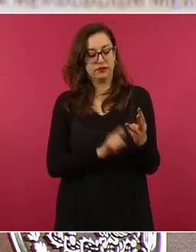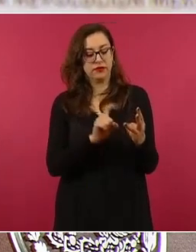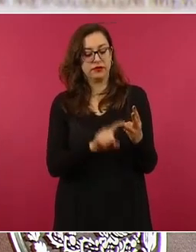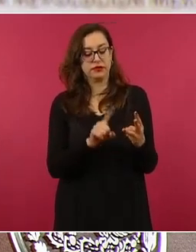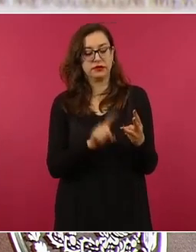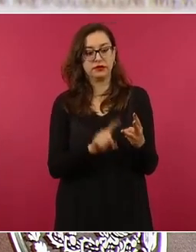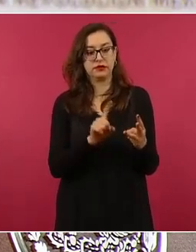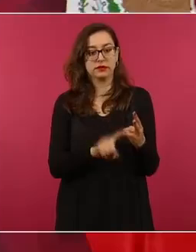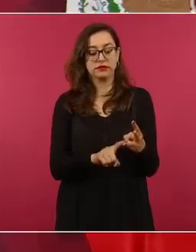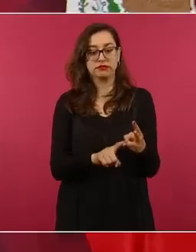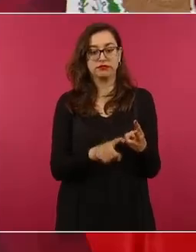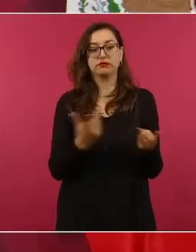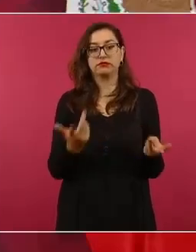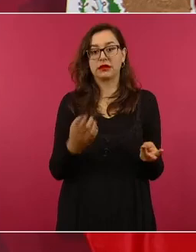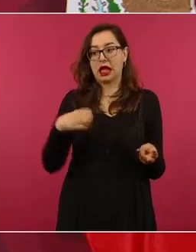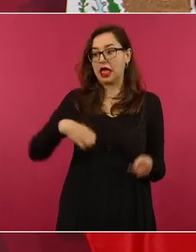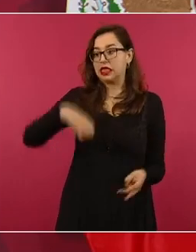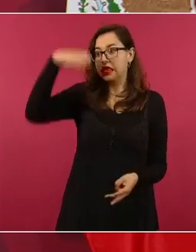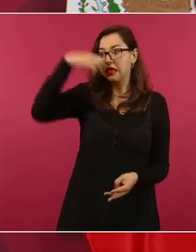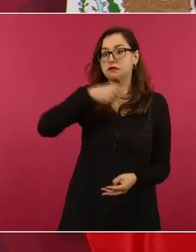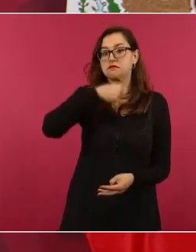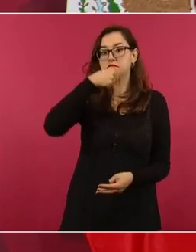la pensión de adulto mayor,